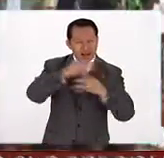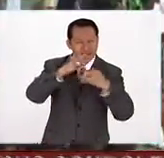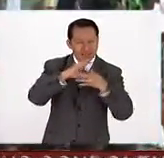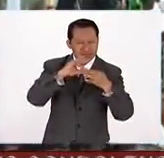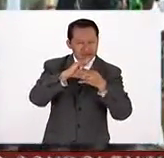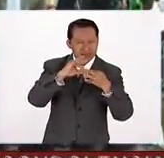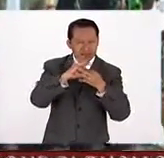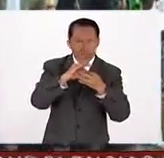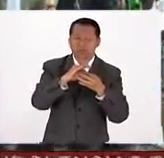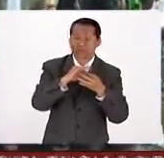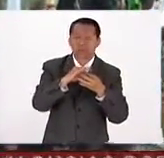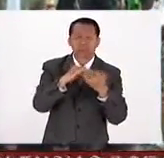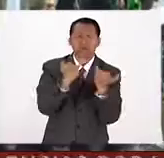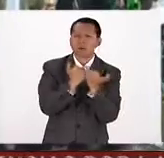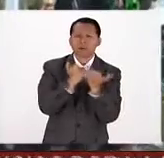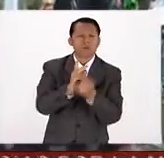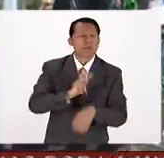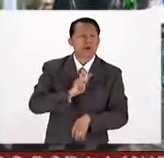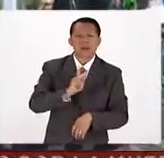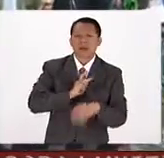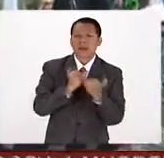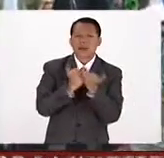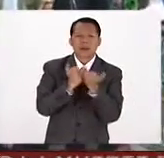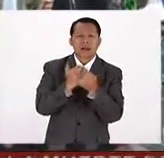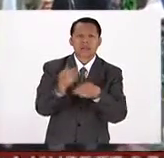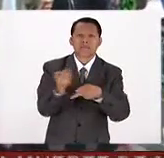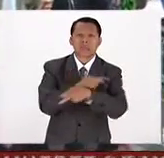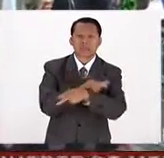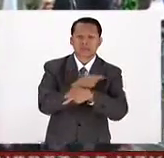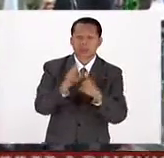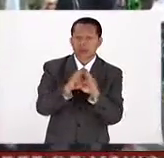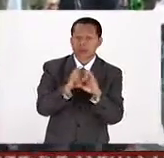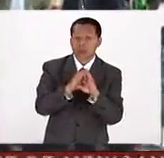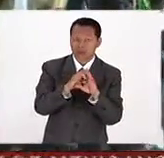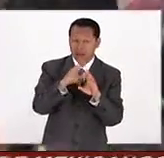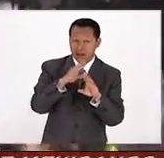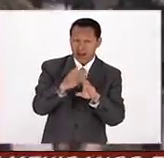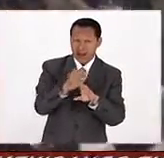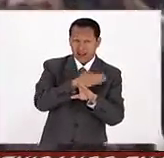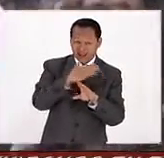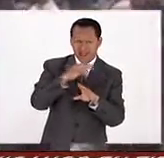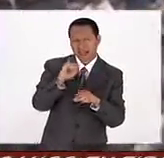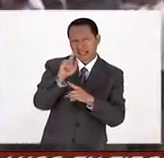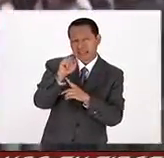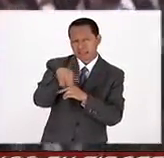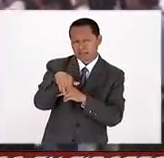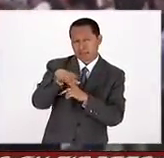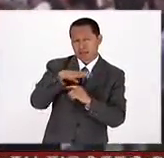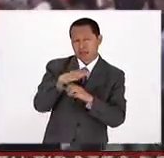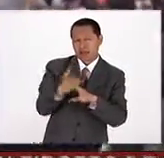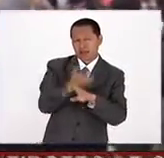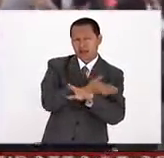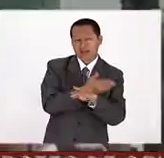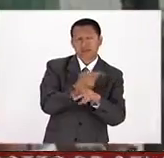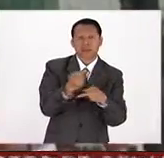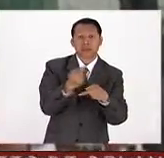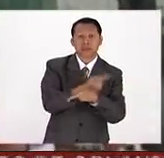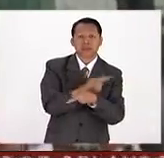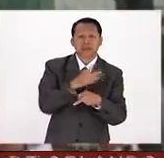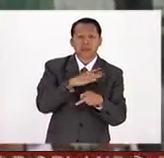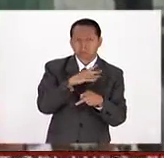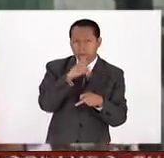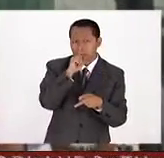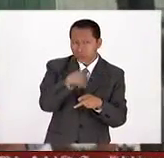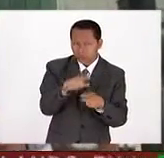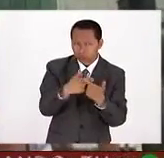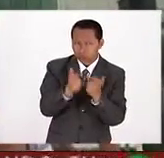El enemigo, por supuesto, que está en casa y ha estado mucho antes de que existiera el Estado Islámico o que supiéramos de este